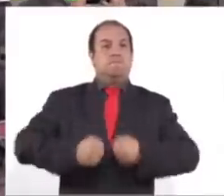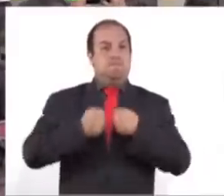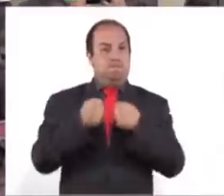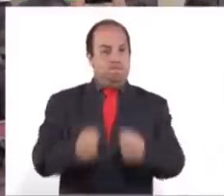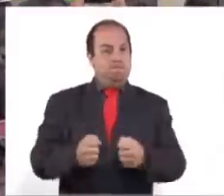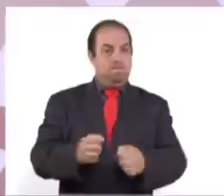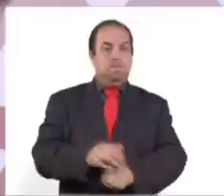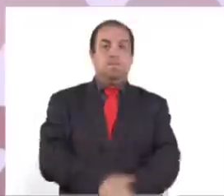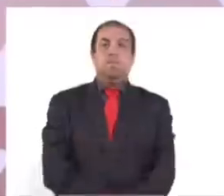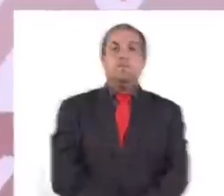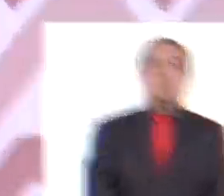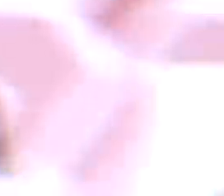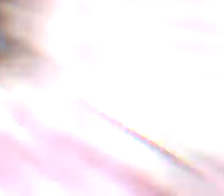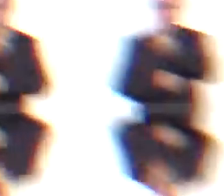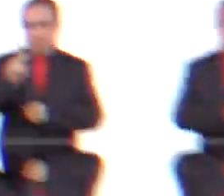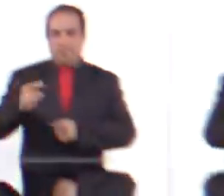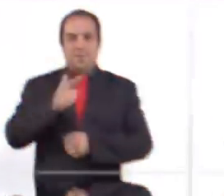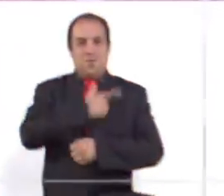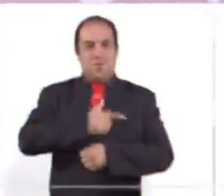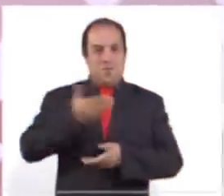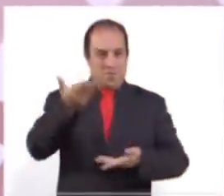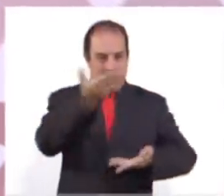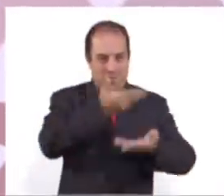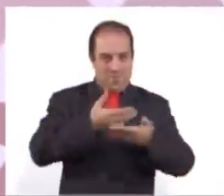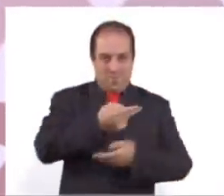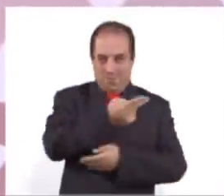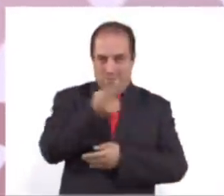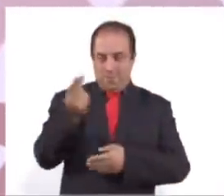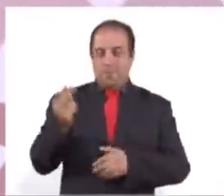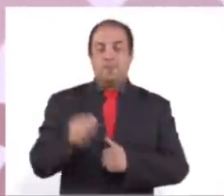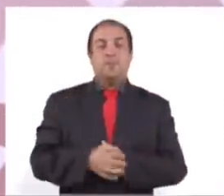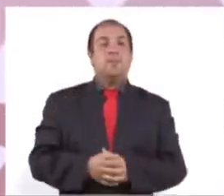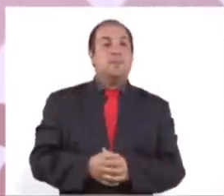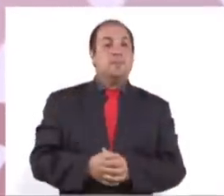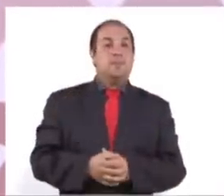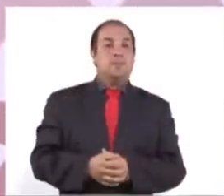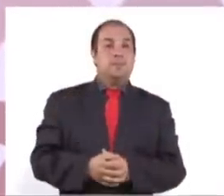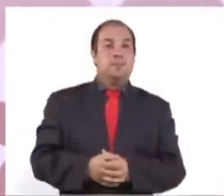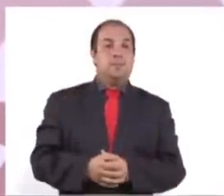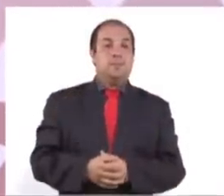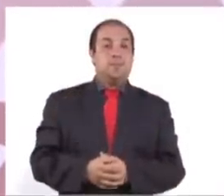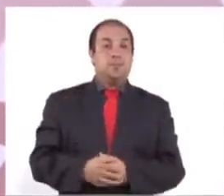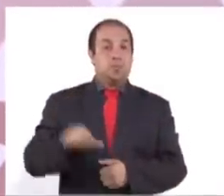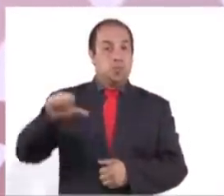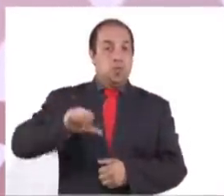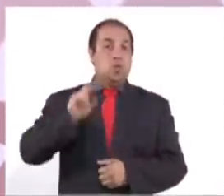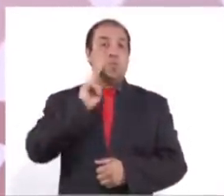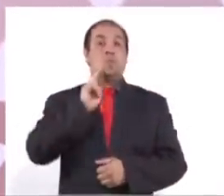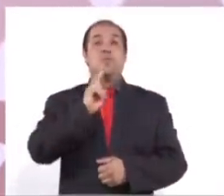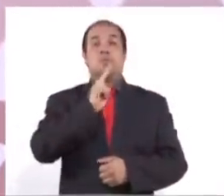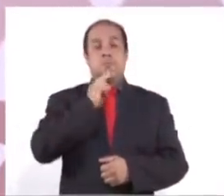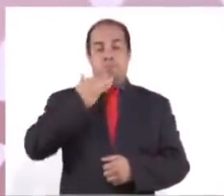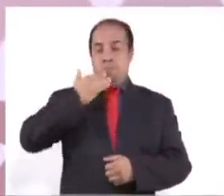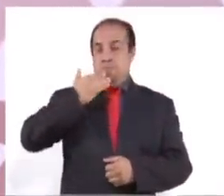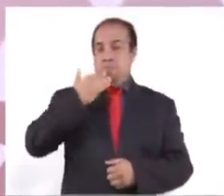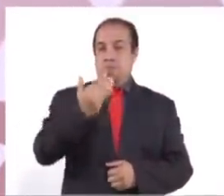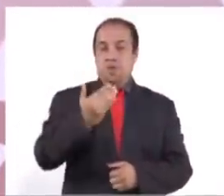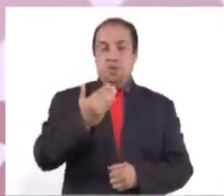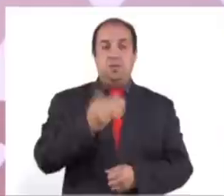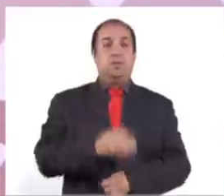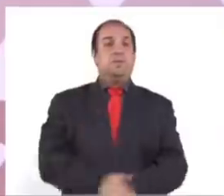firme y pues enhorabuena. Sobre todo, pues con esta buena noticia de que se